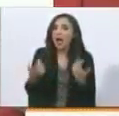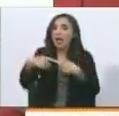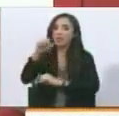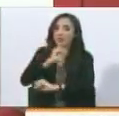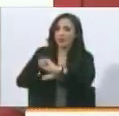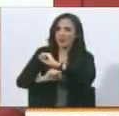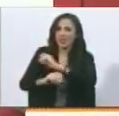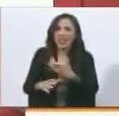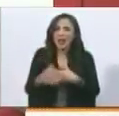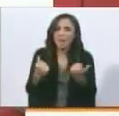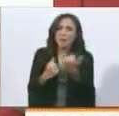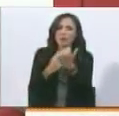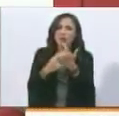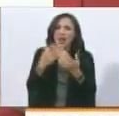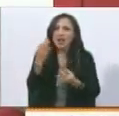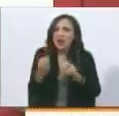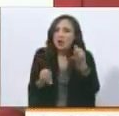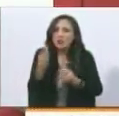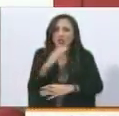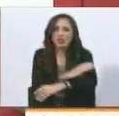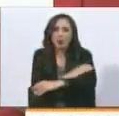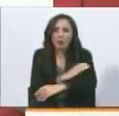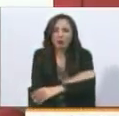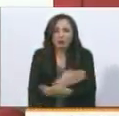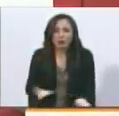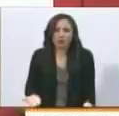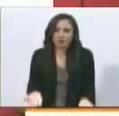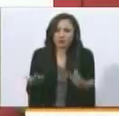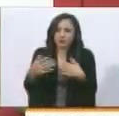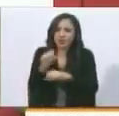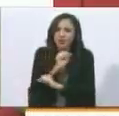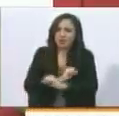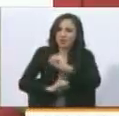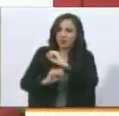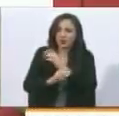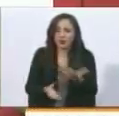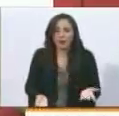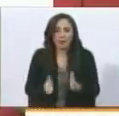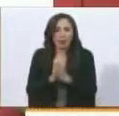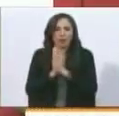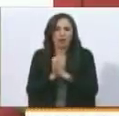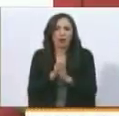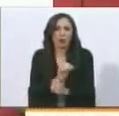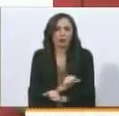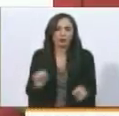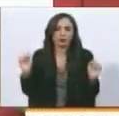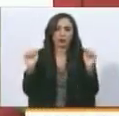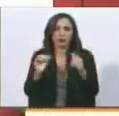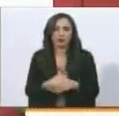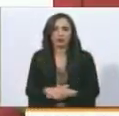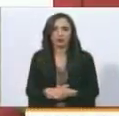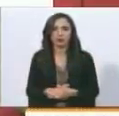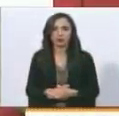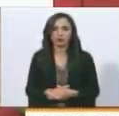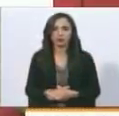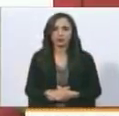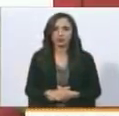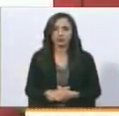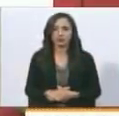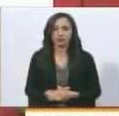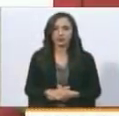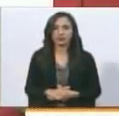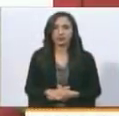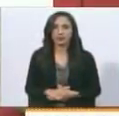indefendible. Por Dios, señores. Defiéndanse. Esto es un comentario machista, pero defiéndanse, entonces no es machista, lo voy a